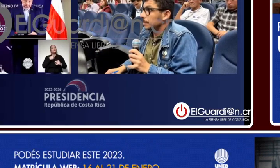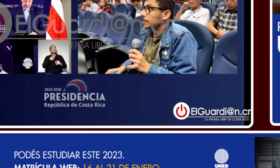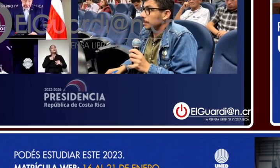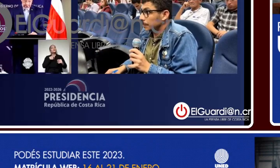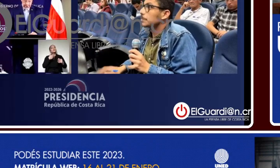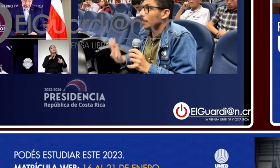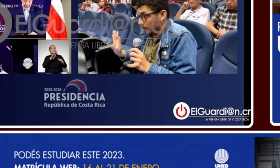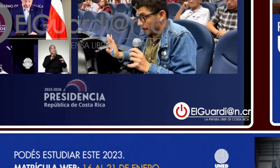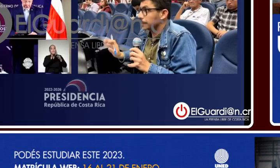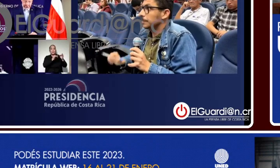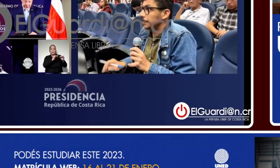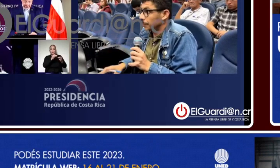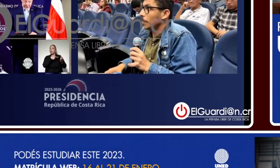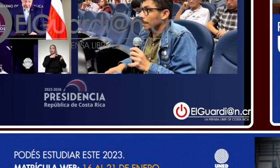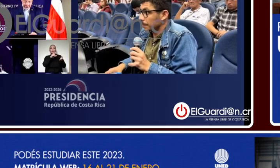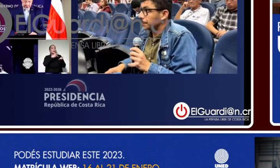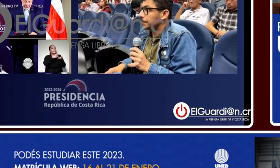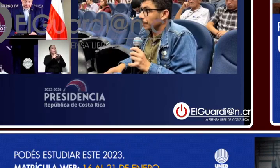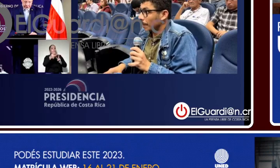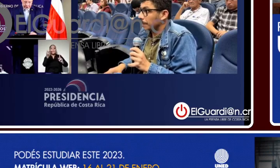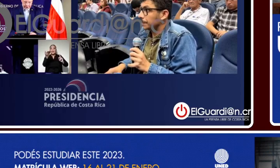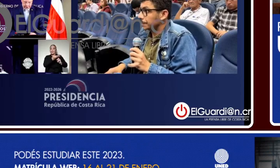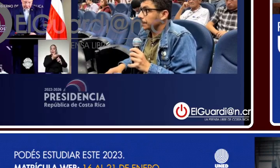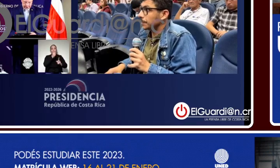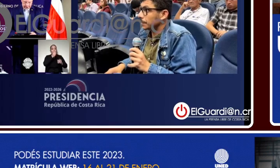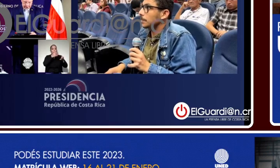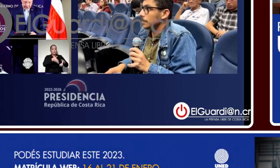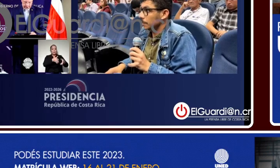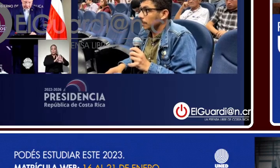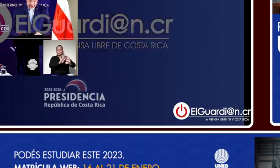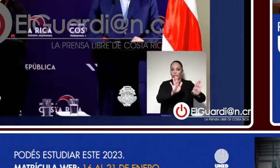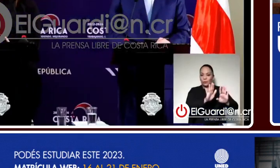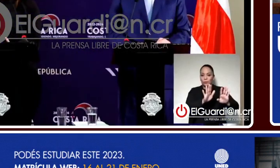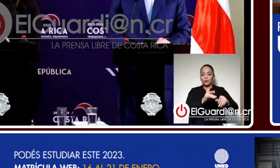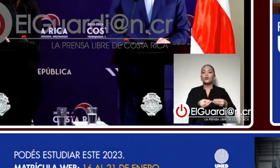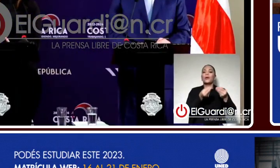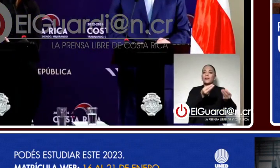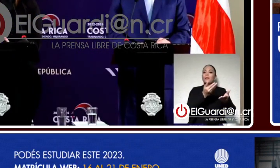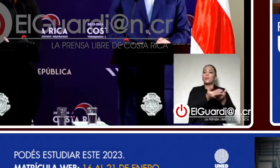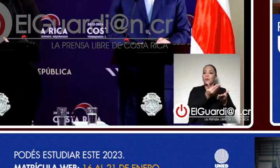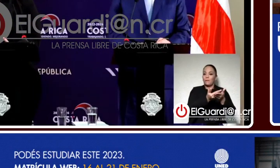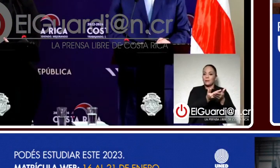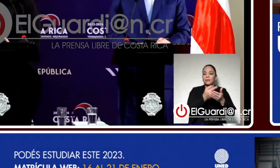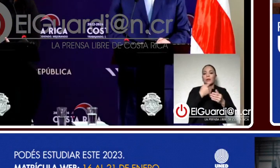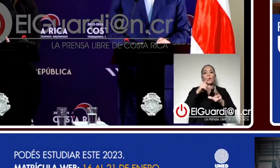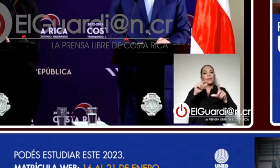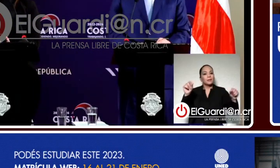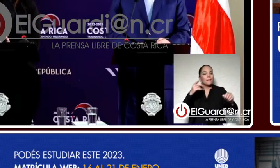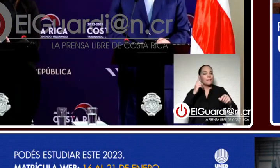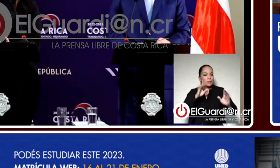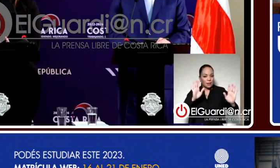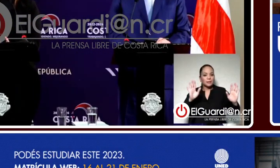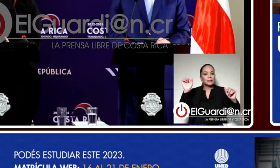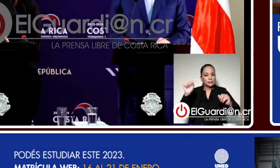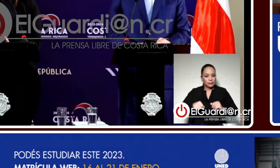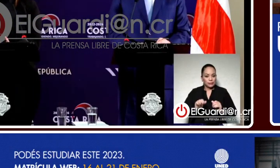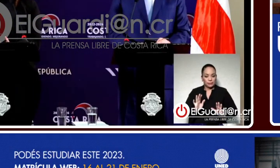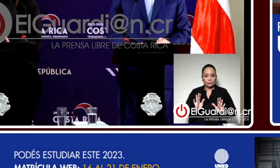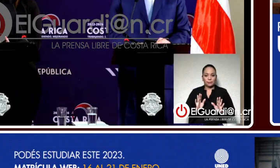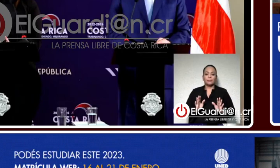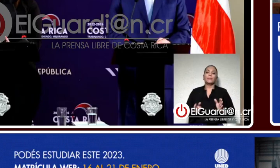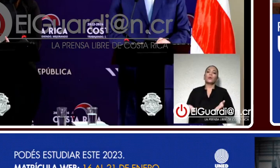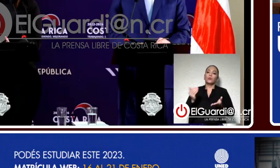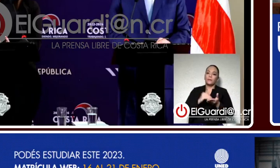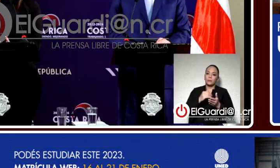le pagué para que atacara a nadie, ¿verdad? Sí, le daba pruebas de que lo que estaban diciendo eran mentiras. Y vuelvo a confirmar, ya que él lo negó muchas